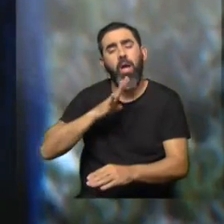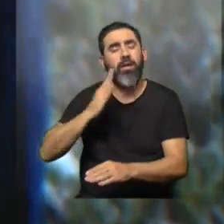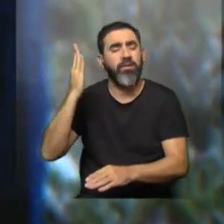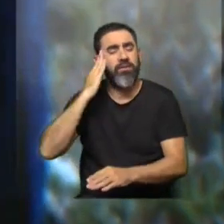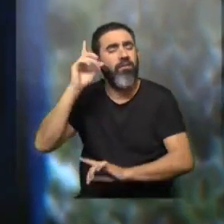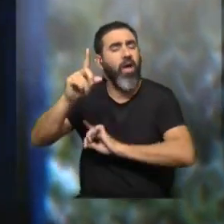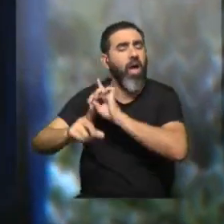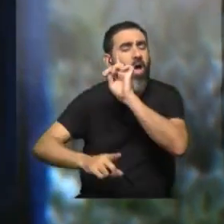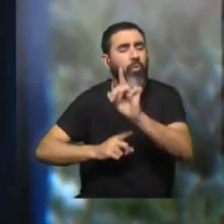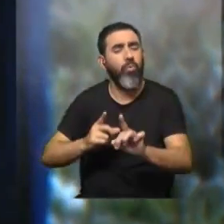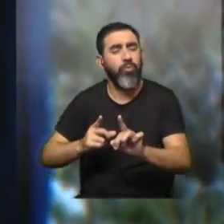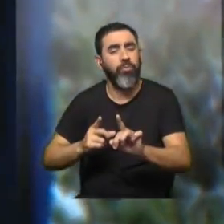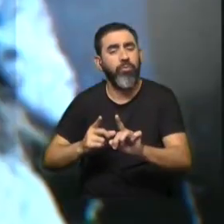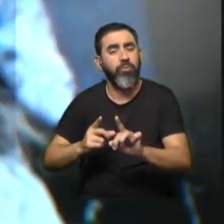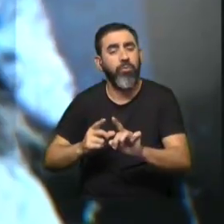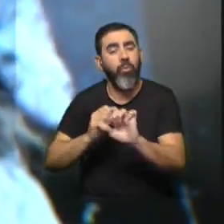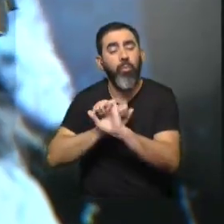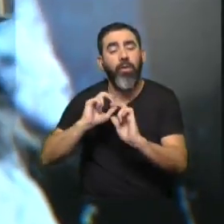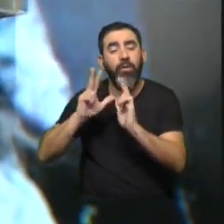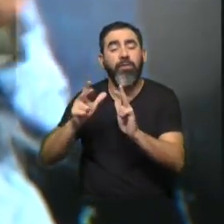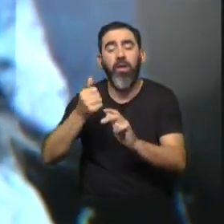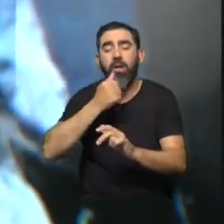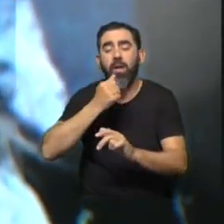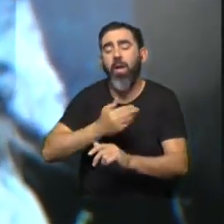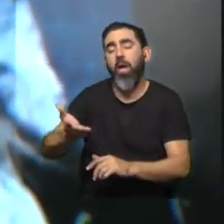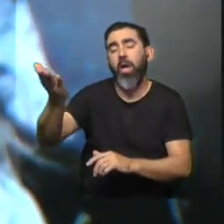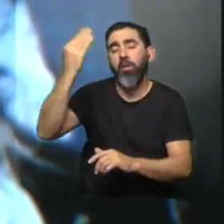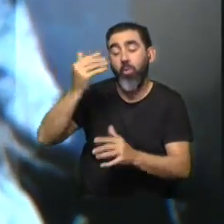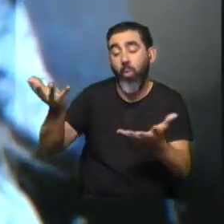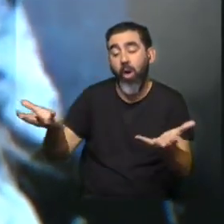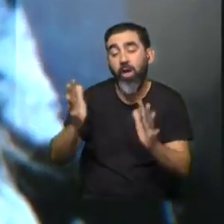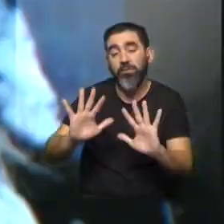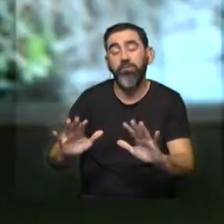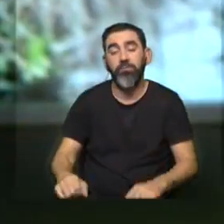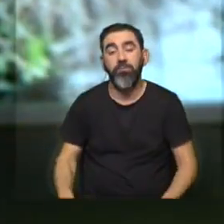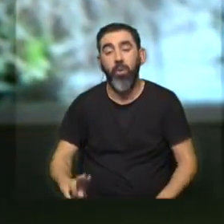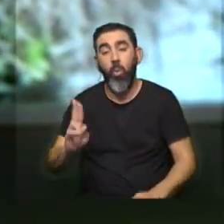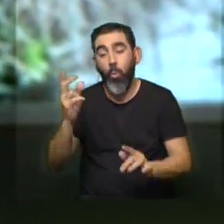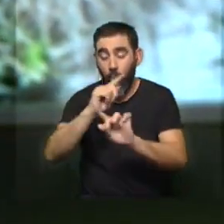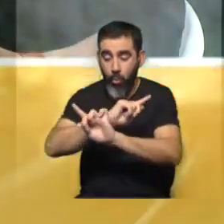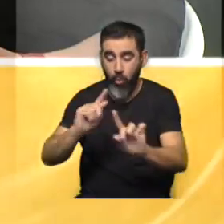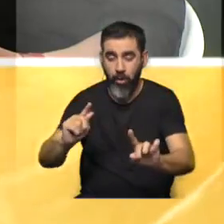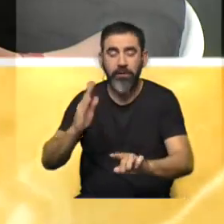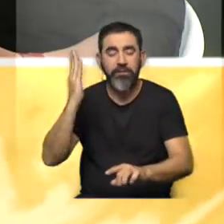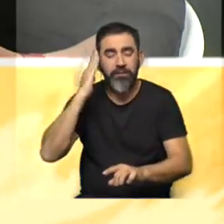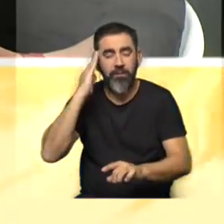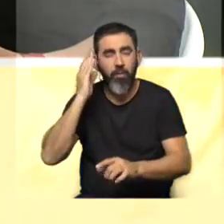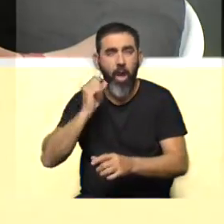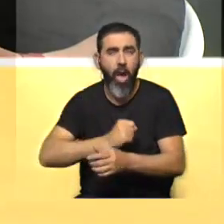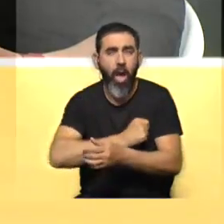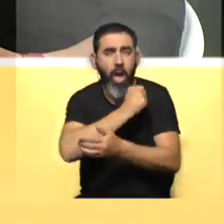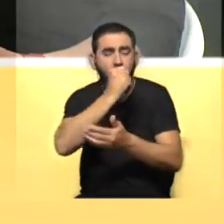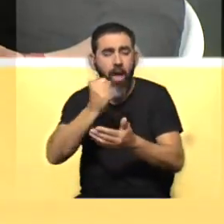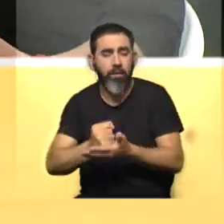diga, bueno, por lo menos podemos afirmar que los más antiguos serían de esta época? En Uruguay no. Sabemos que los usaron hasta los